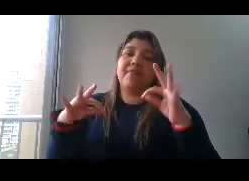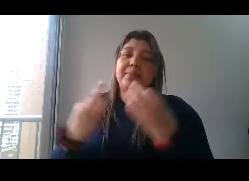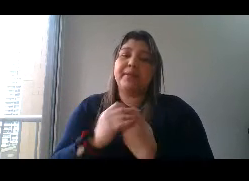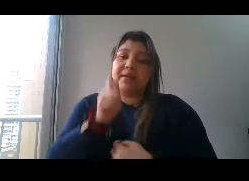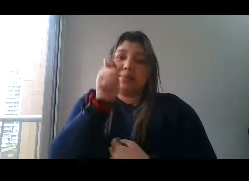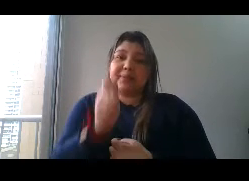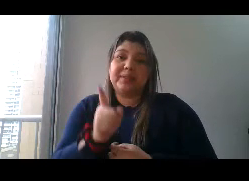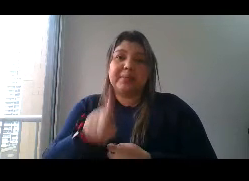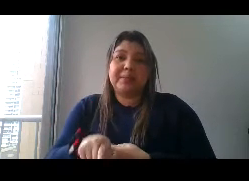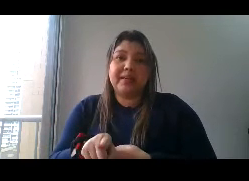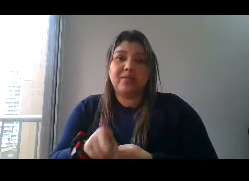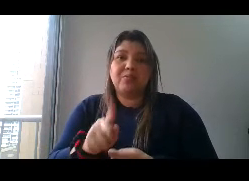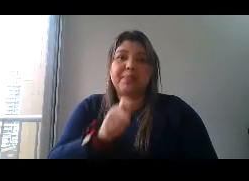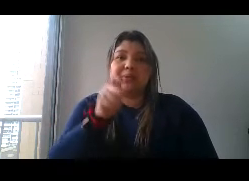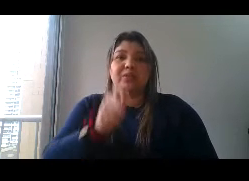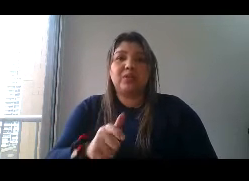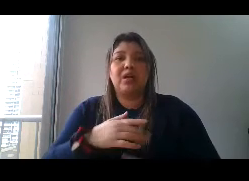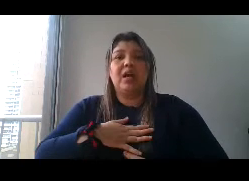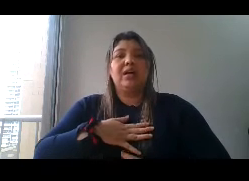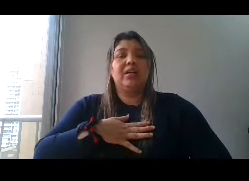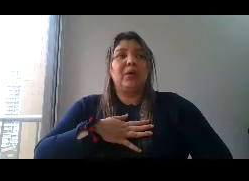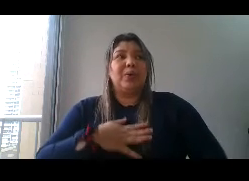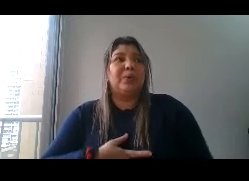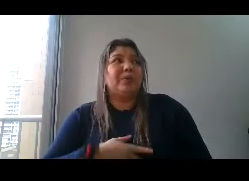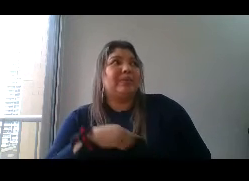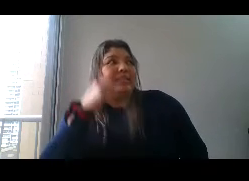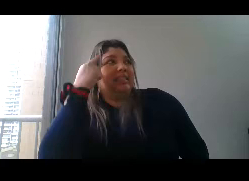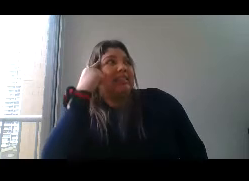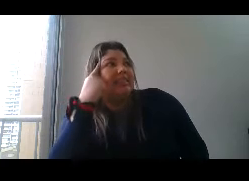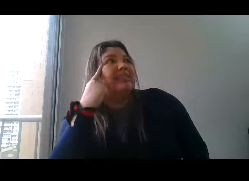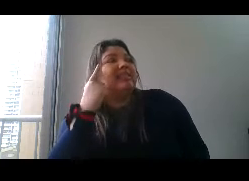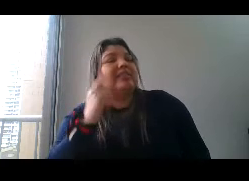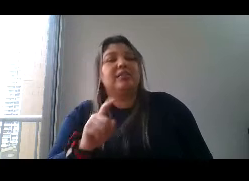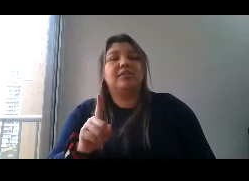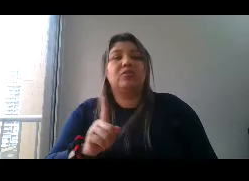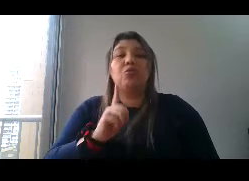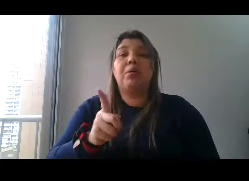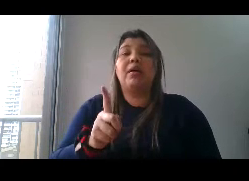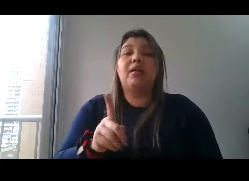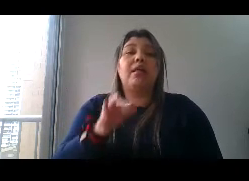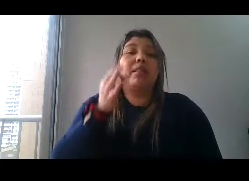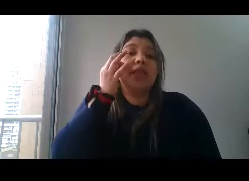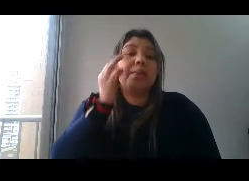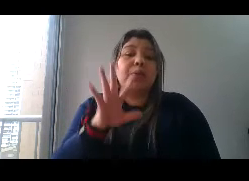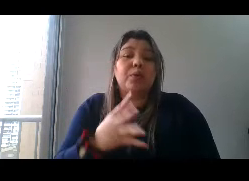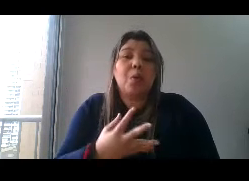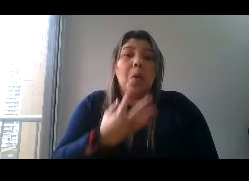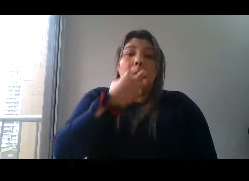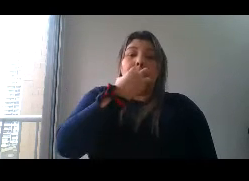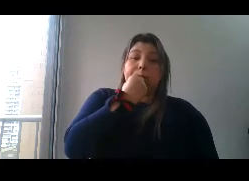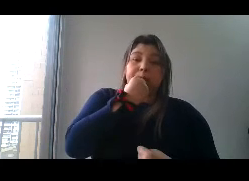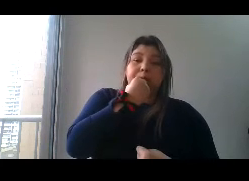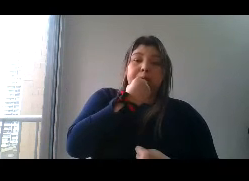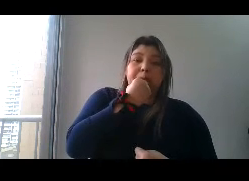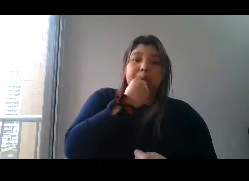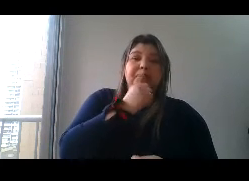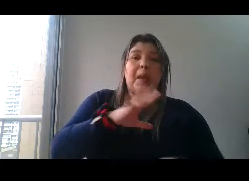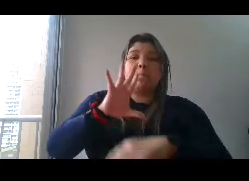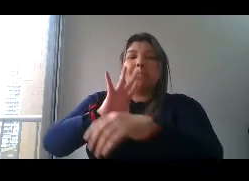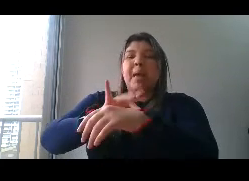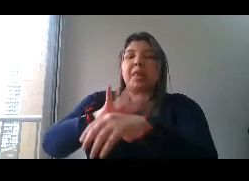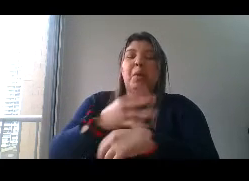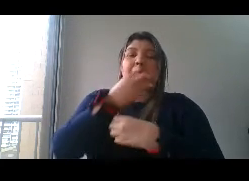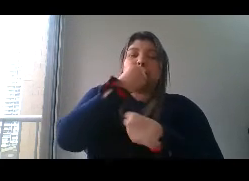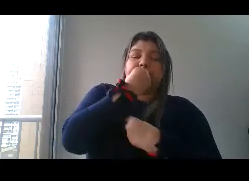y también por seguridad del mismo profesional de la salud. Si ese profesional de la salud explica adecuadamente, no solo le ponen a